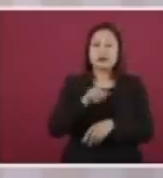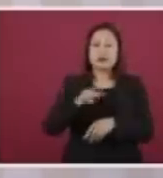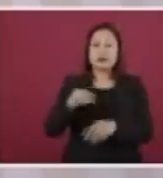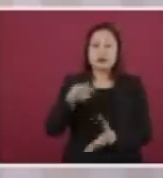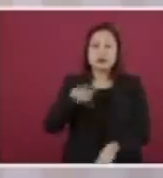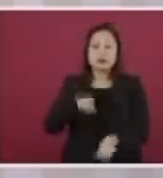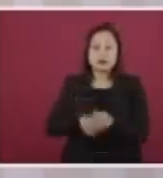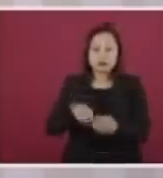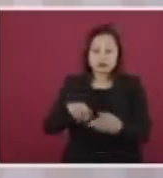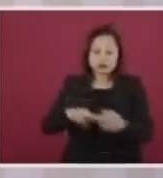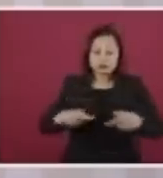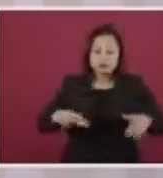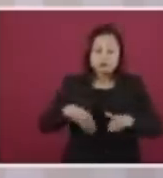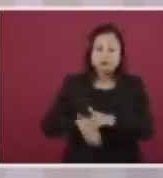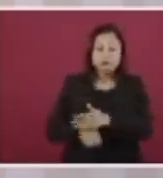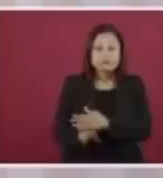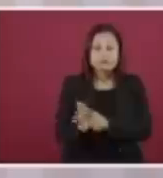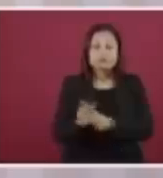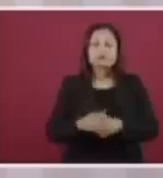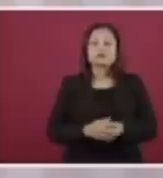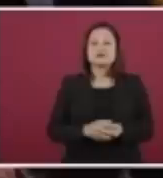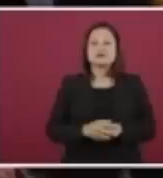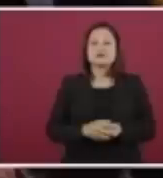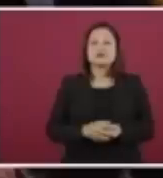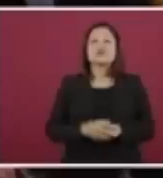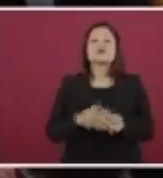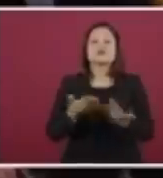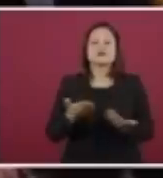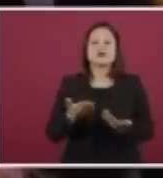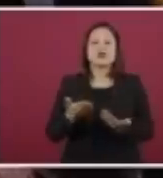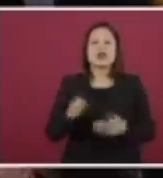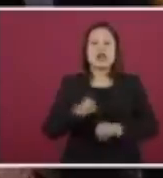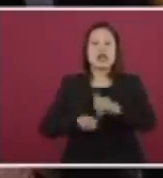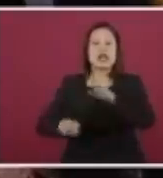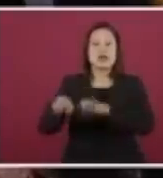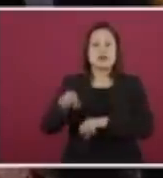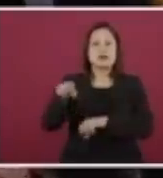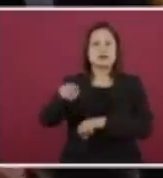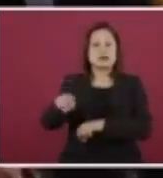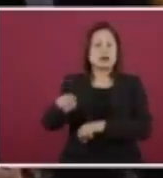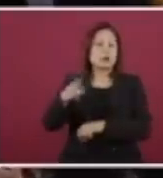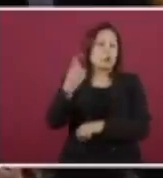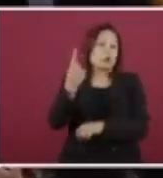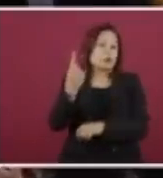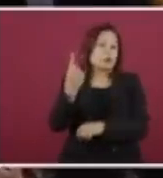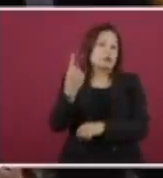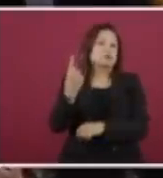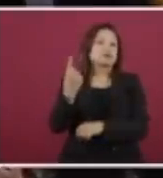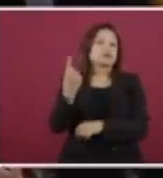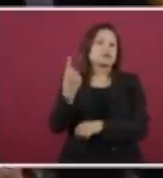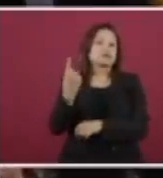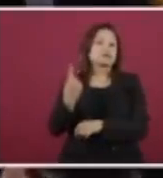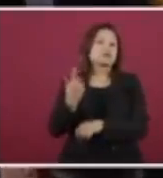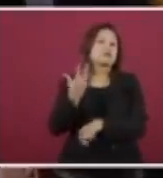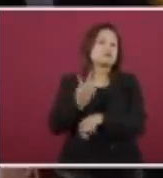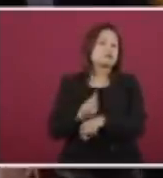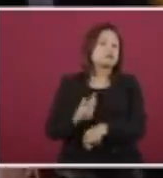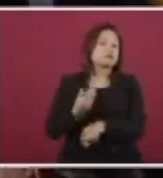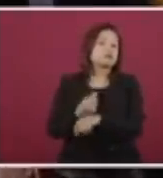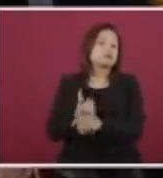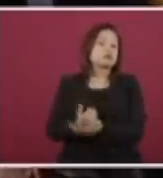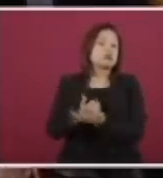y que una empresa pueda dar servicio en donde no hay